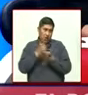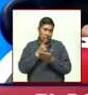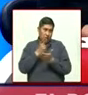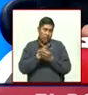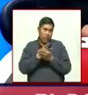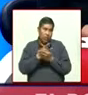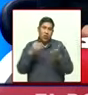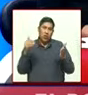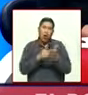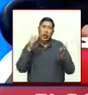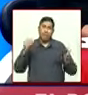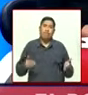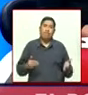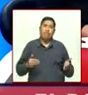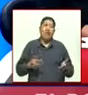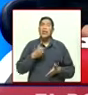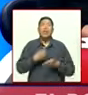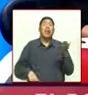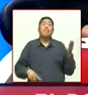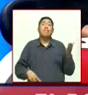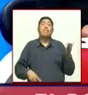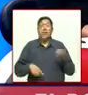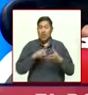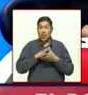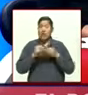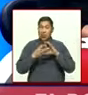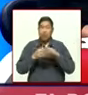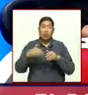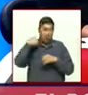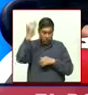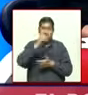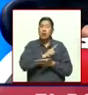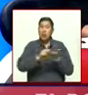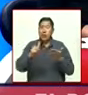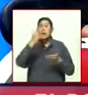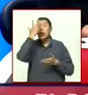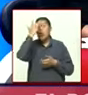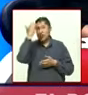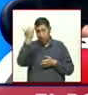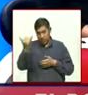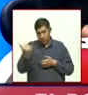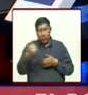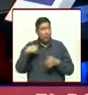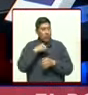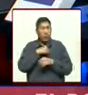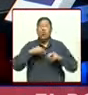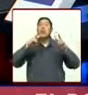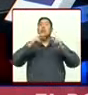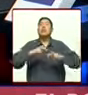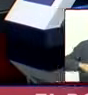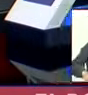acusaciones que son en su contra. ¿De qué se trata? Les vamos a contar la próxima semana porque Al Día Investiga.